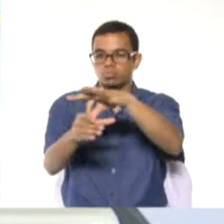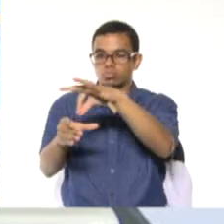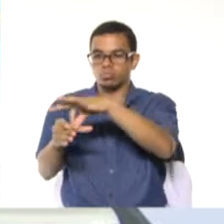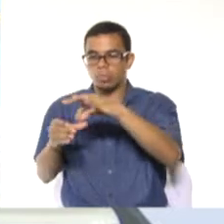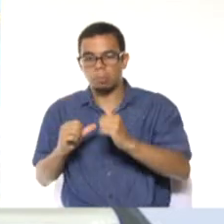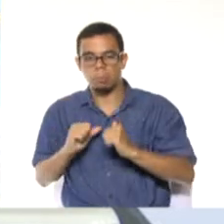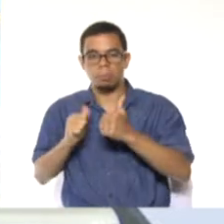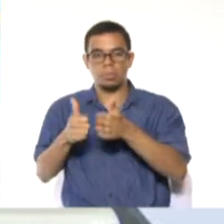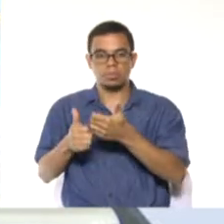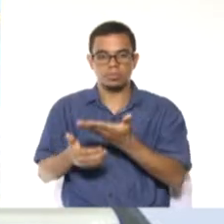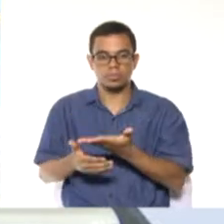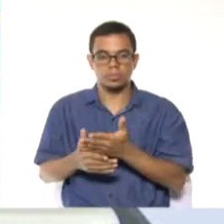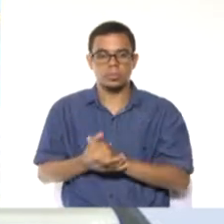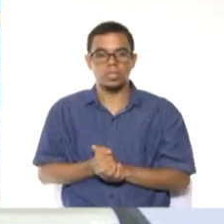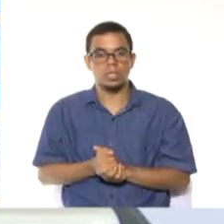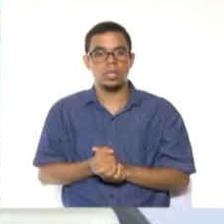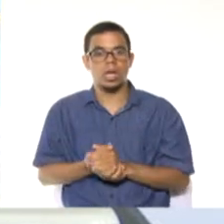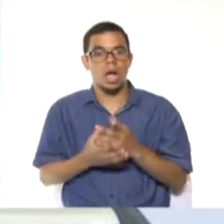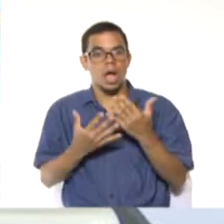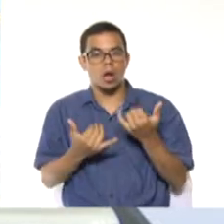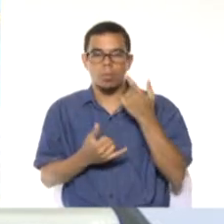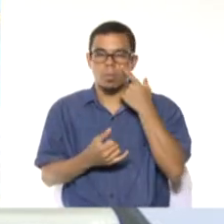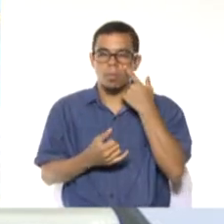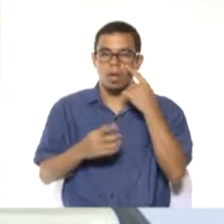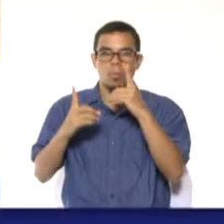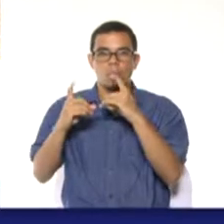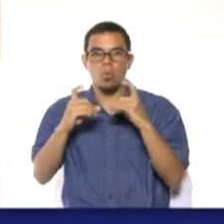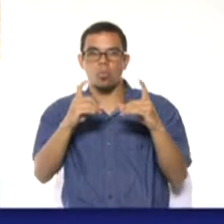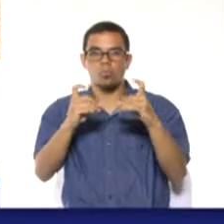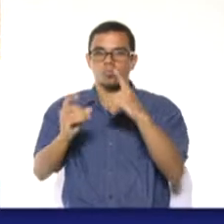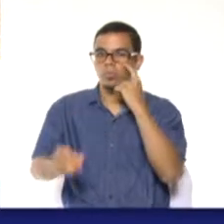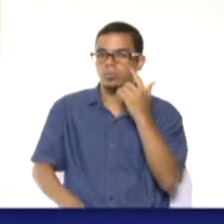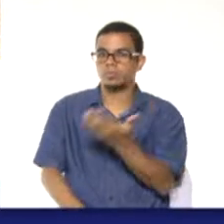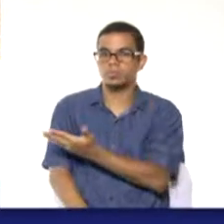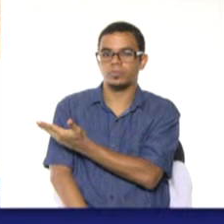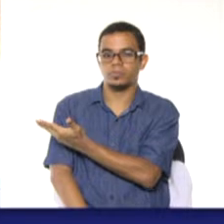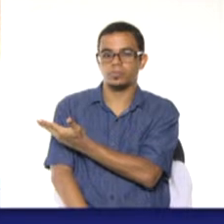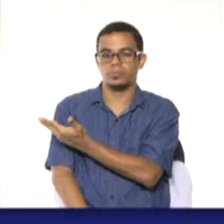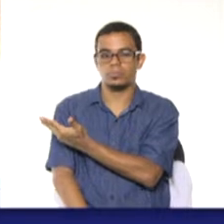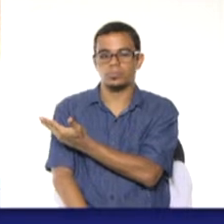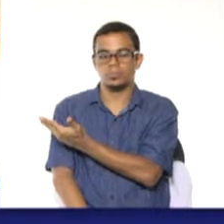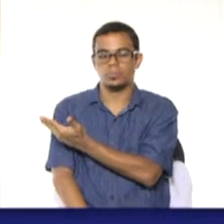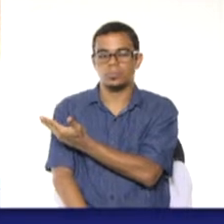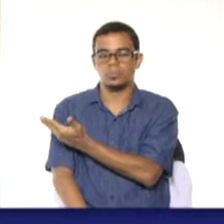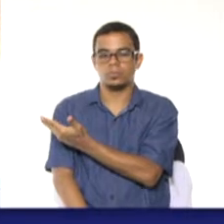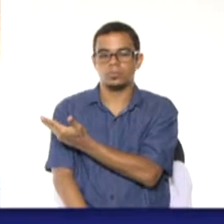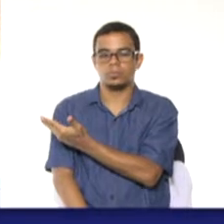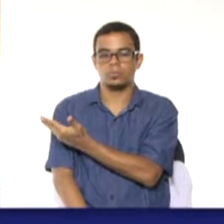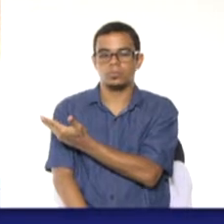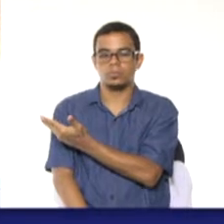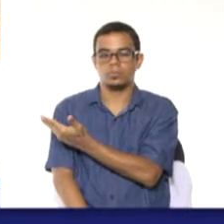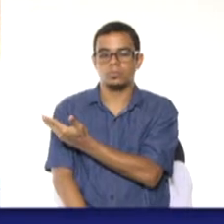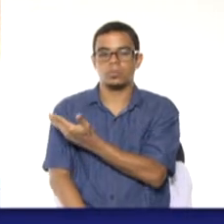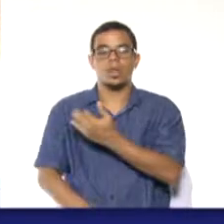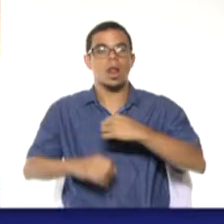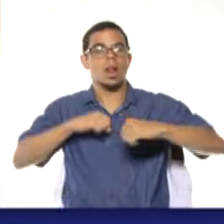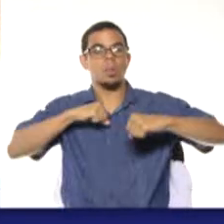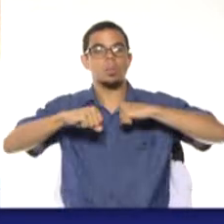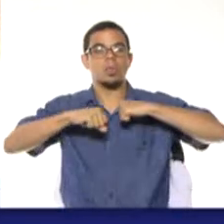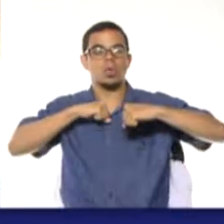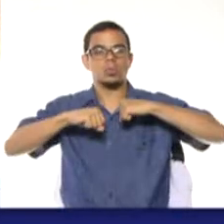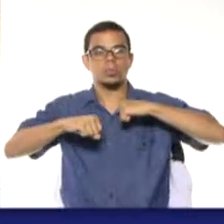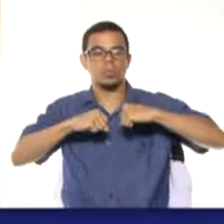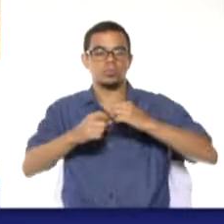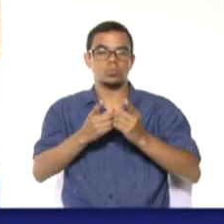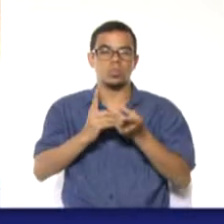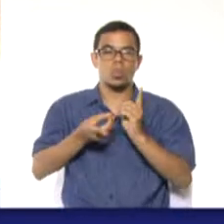bien, entonces, acompáñenme a las siguientes imágenes que pueden ver en pantalla, donde hablamos sobre el movimiento